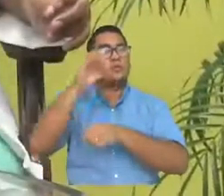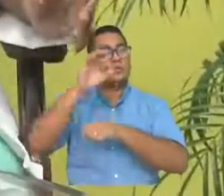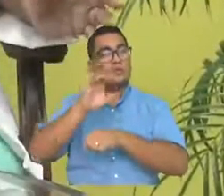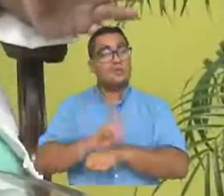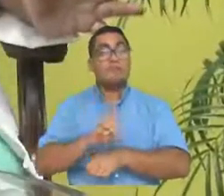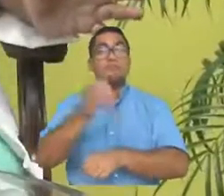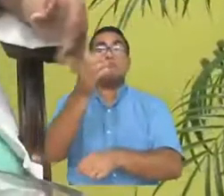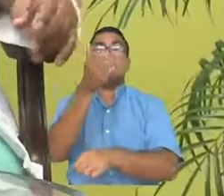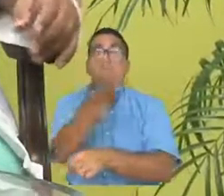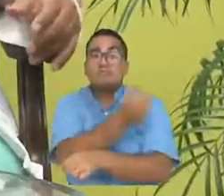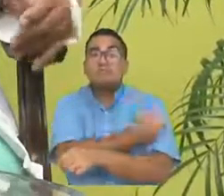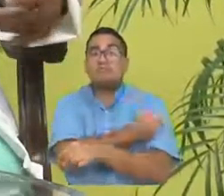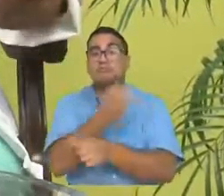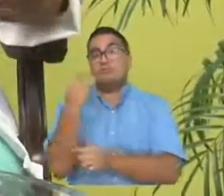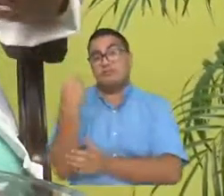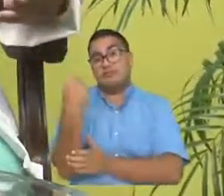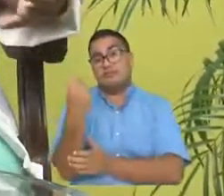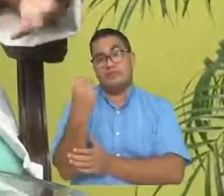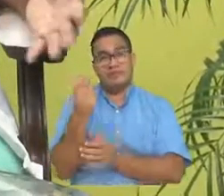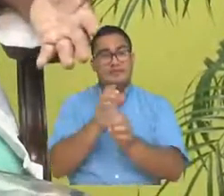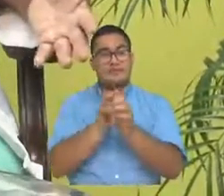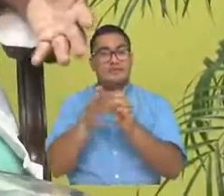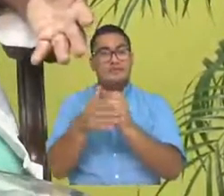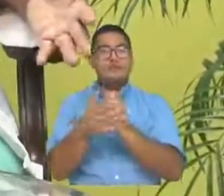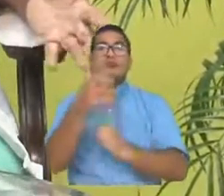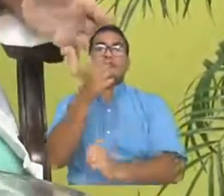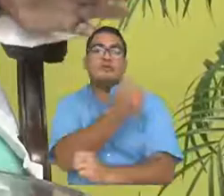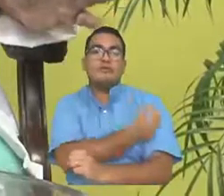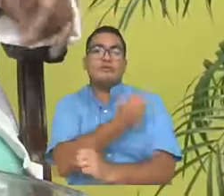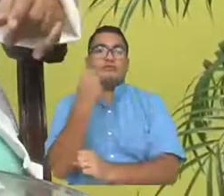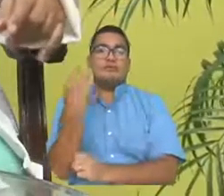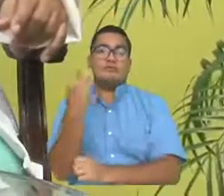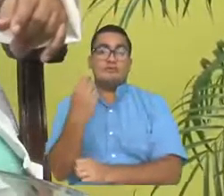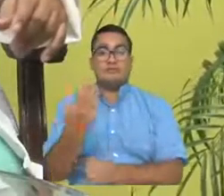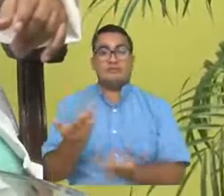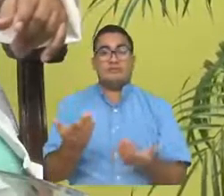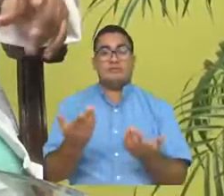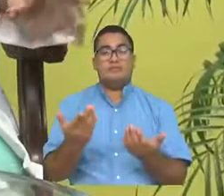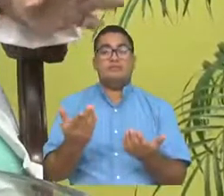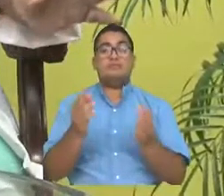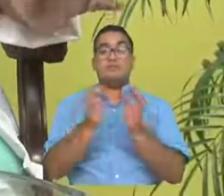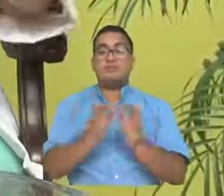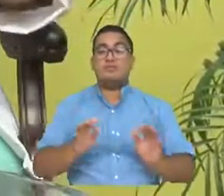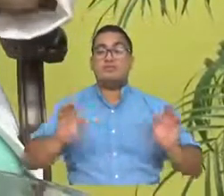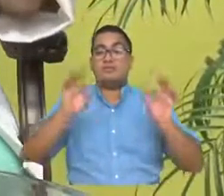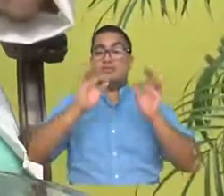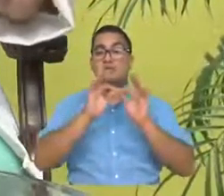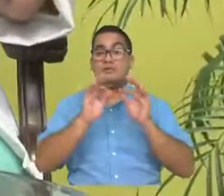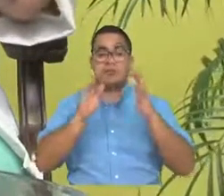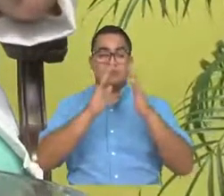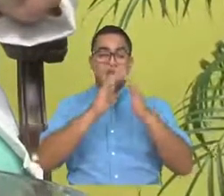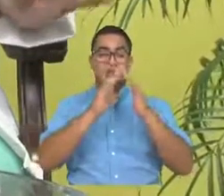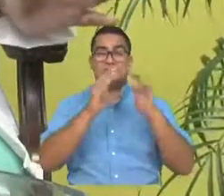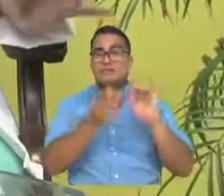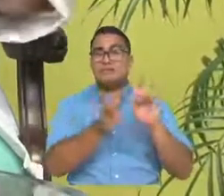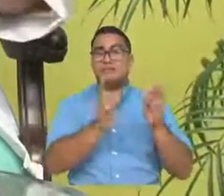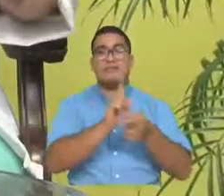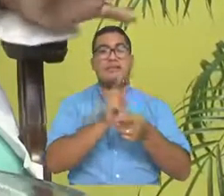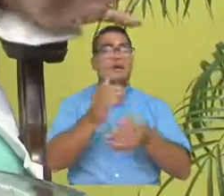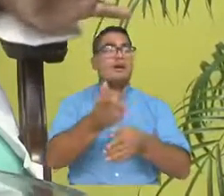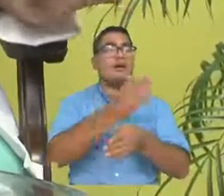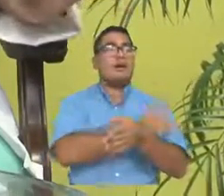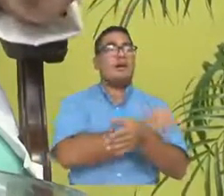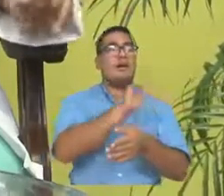continuamente. Claro, son medidas, o sea, que si no antes, teníamos las costumbres. Si antes no teníamos, exacto. Que si se